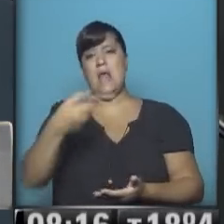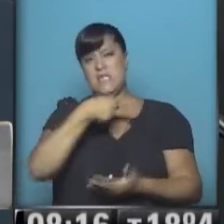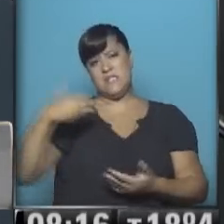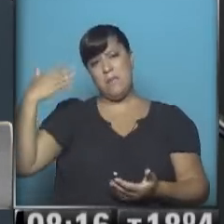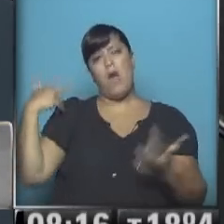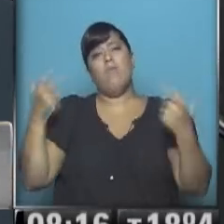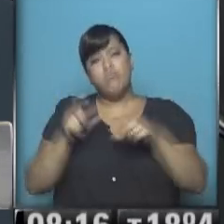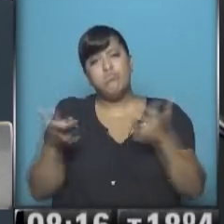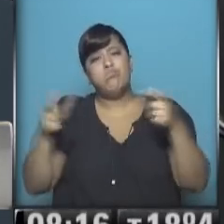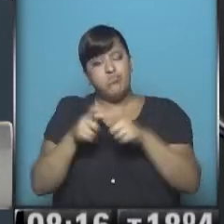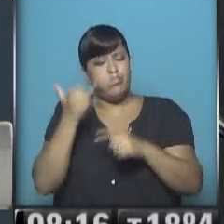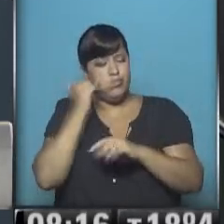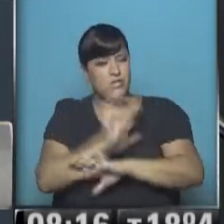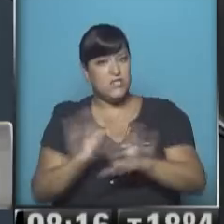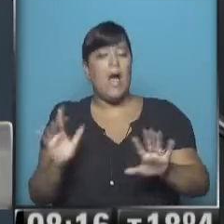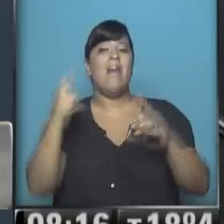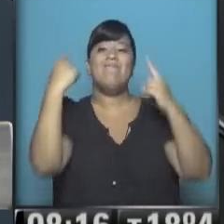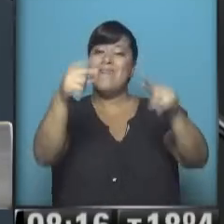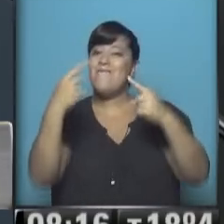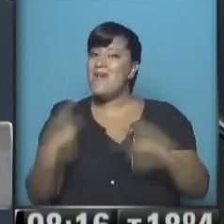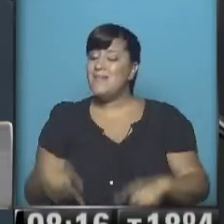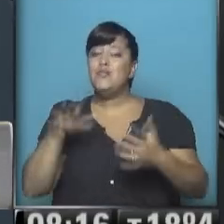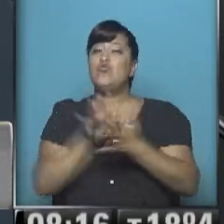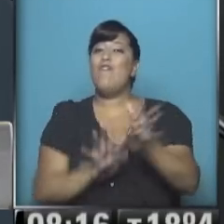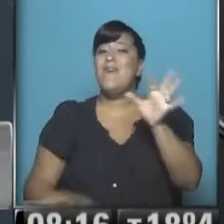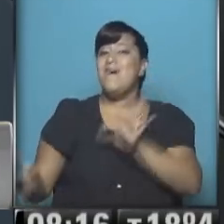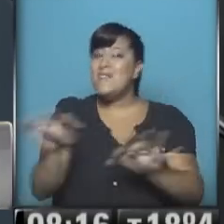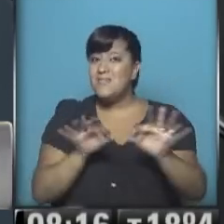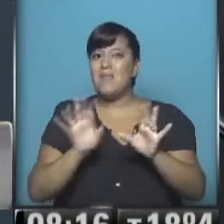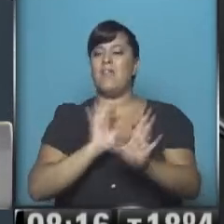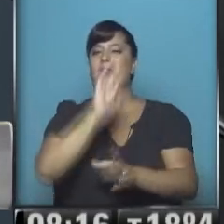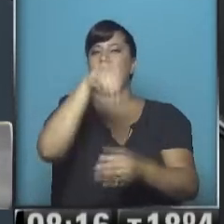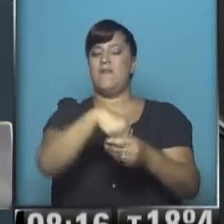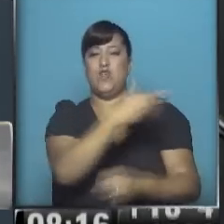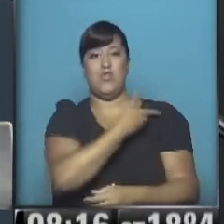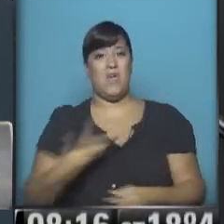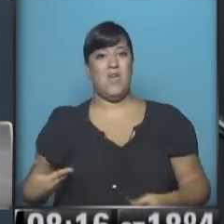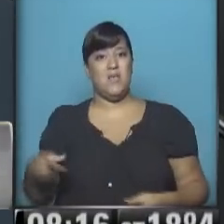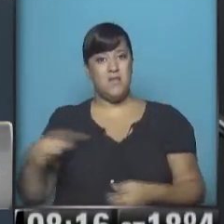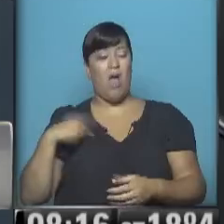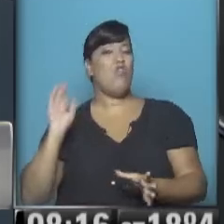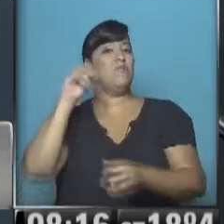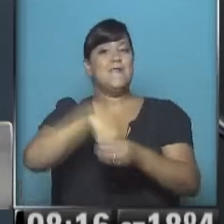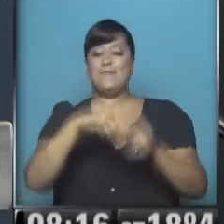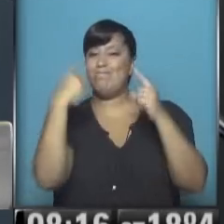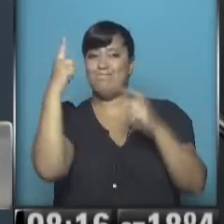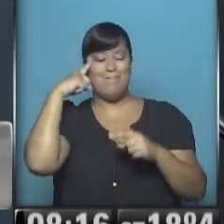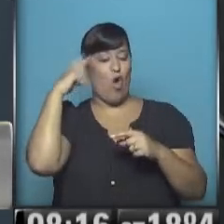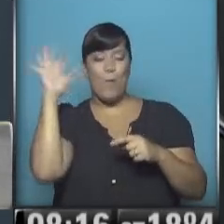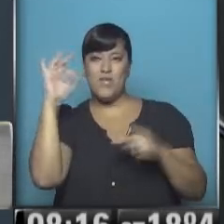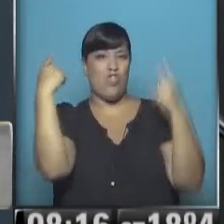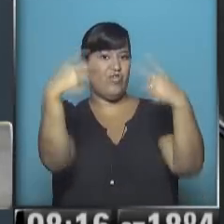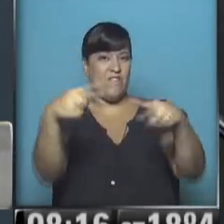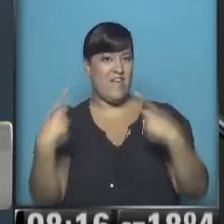semana tenemos diferencias des el punto de vista de las estrategias de intervención por parte del Estado y los del Estado nacional y de los